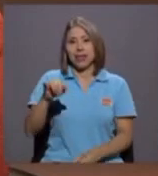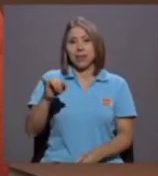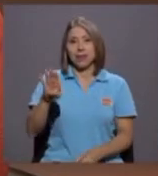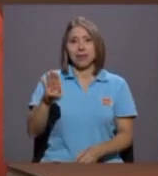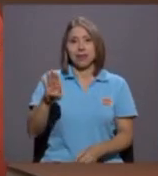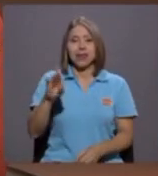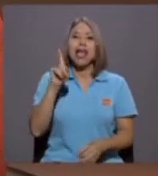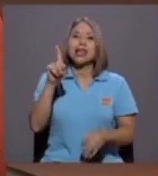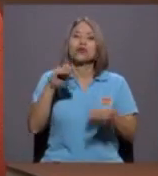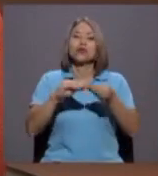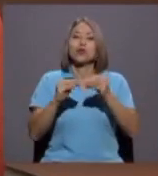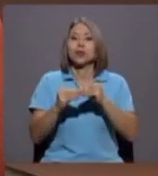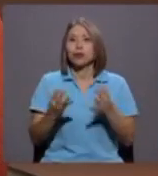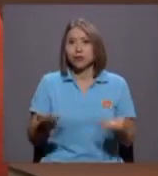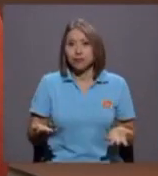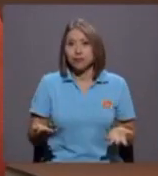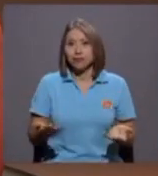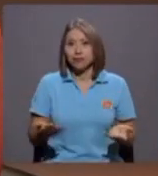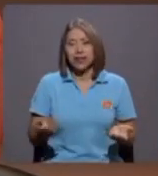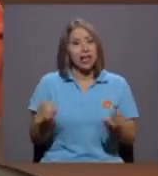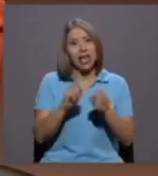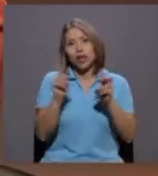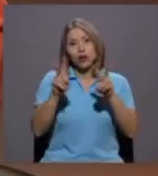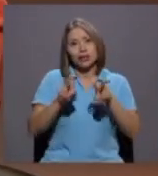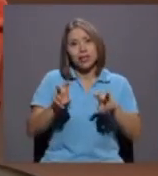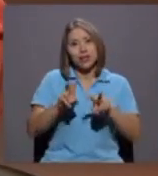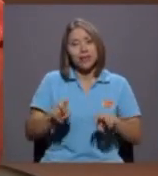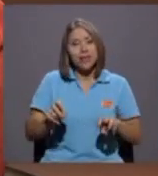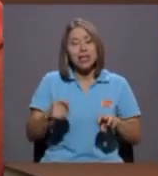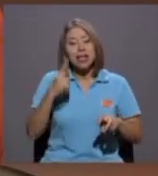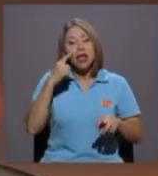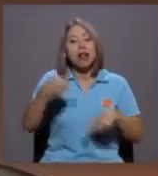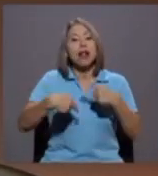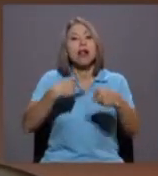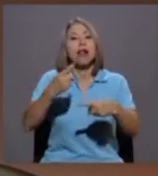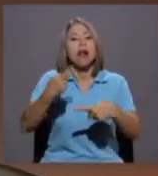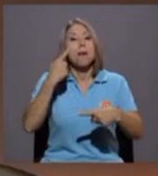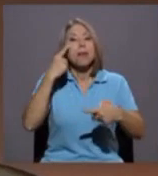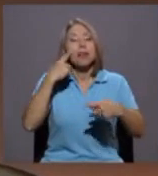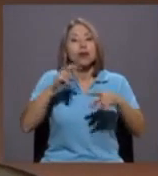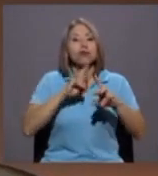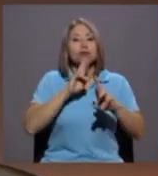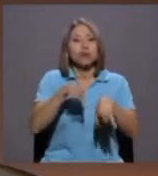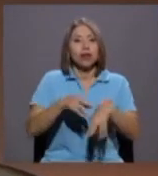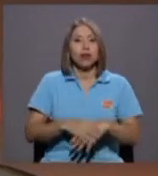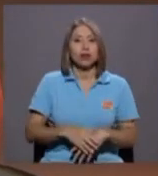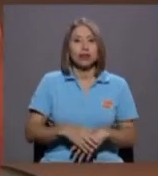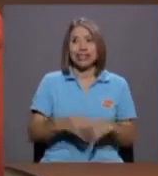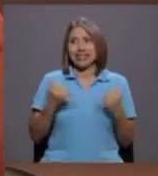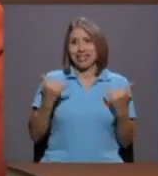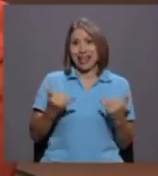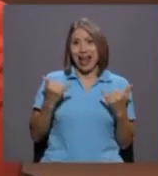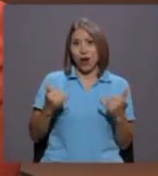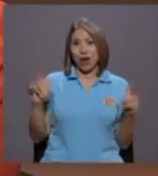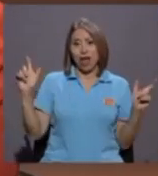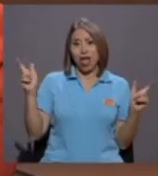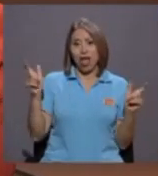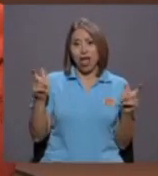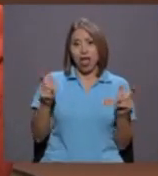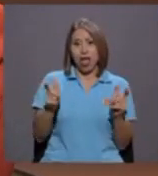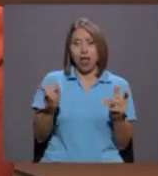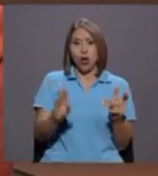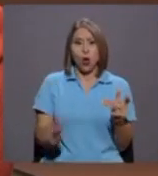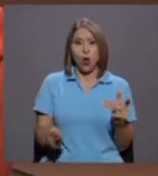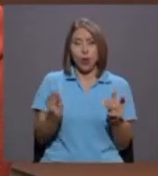número, ¿verdad?, que no se revisa de cara a los resultados. Y si vamos a tener cada vez menos población estudiantil, pues el